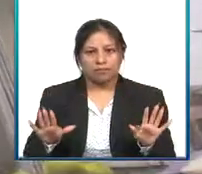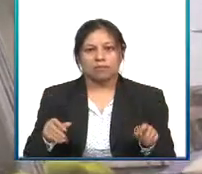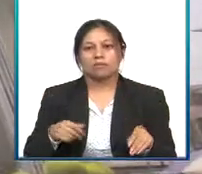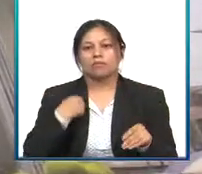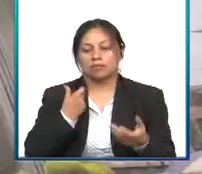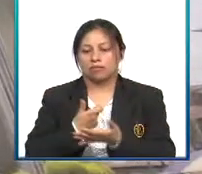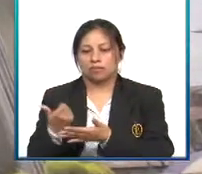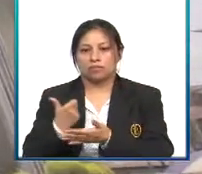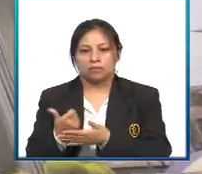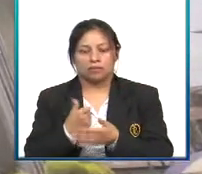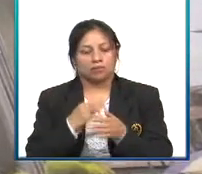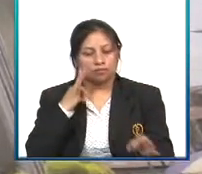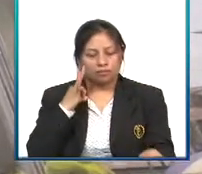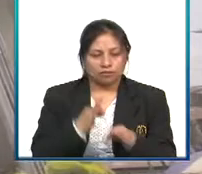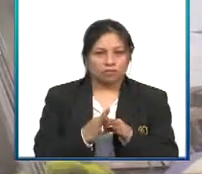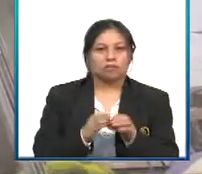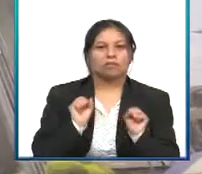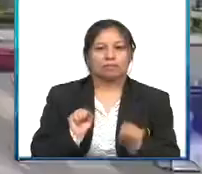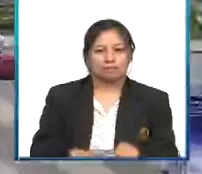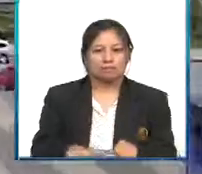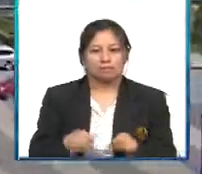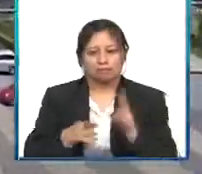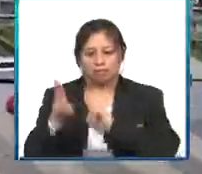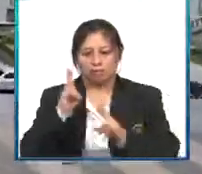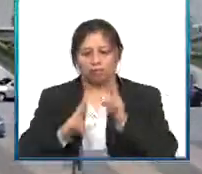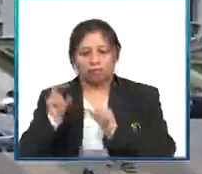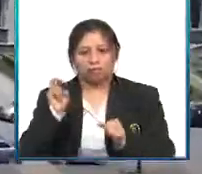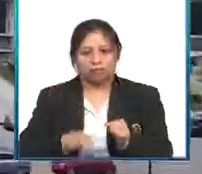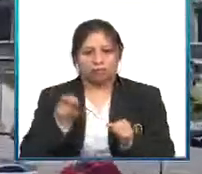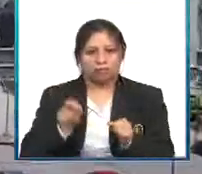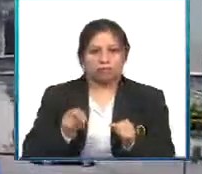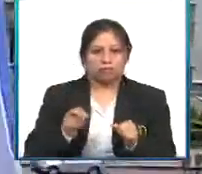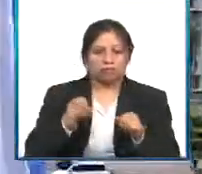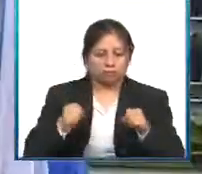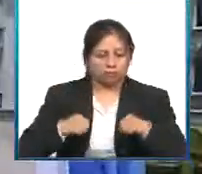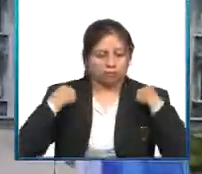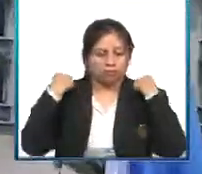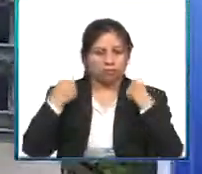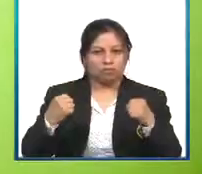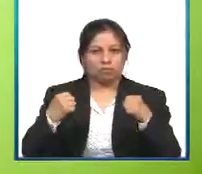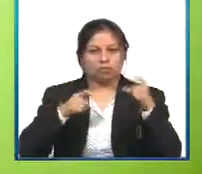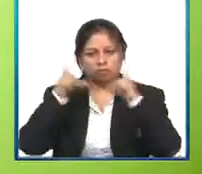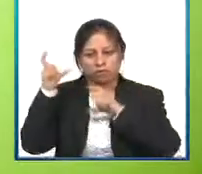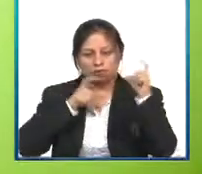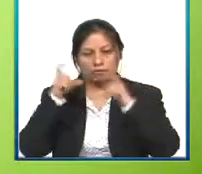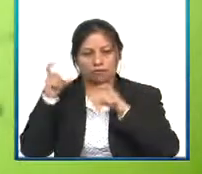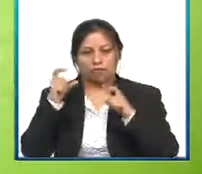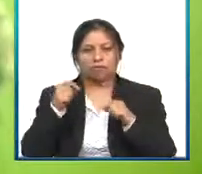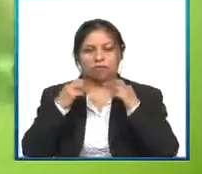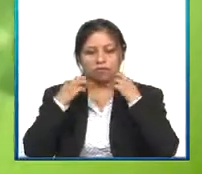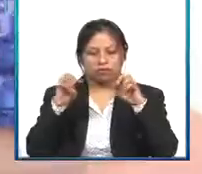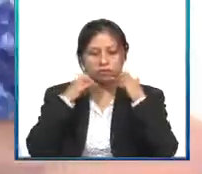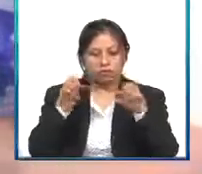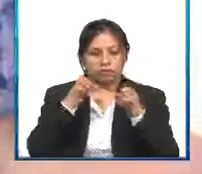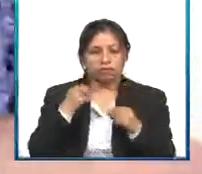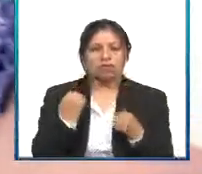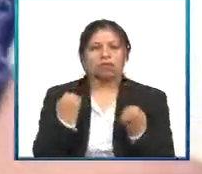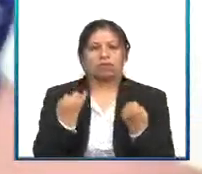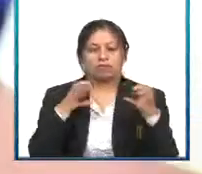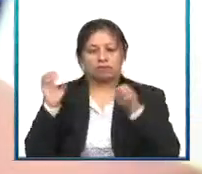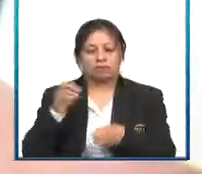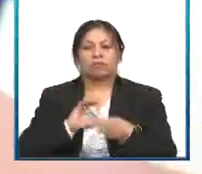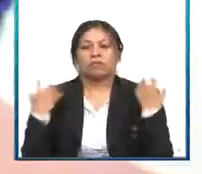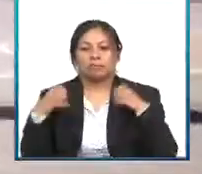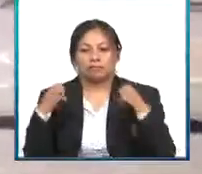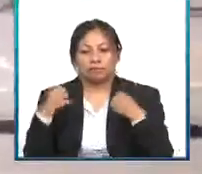sector financiero, garantizando así los recursos necesarios para fortalecer la gestión de las entidades públicas durante la